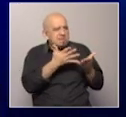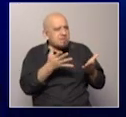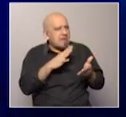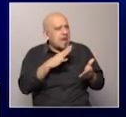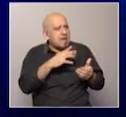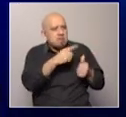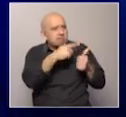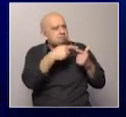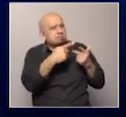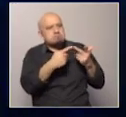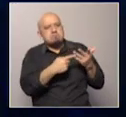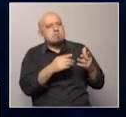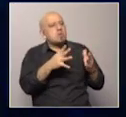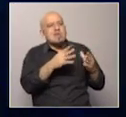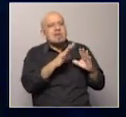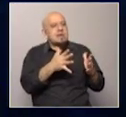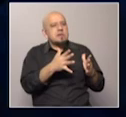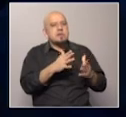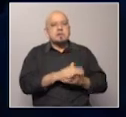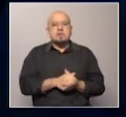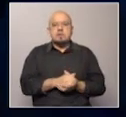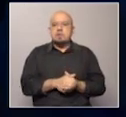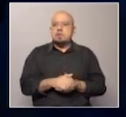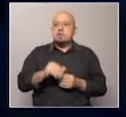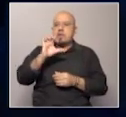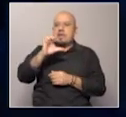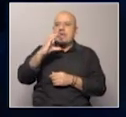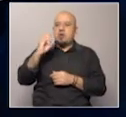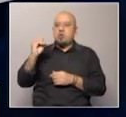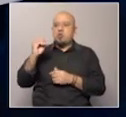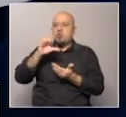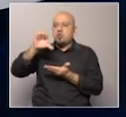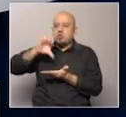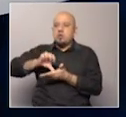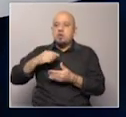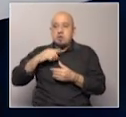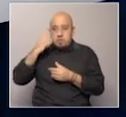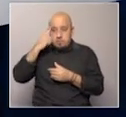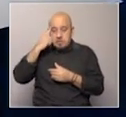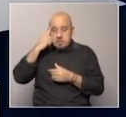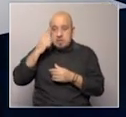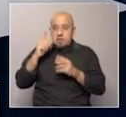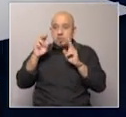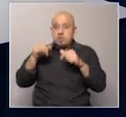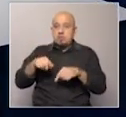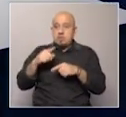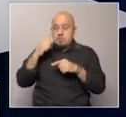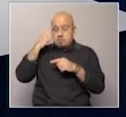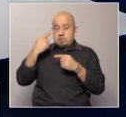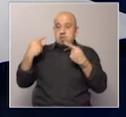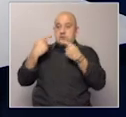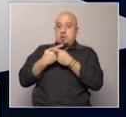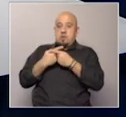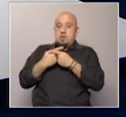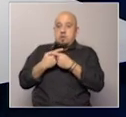estimular en ese eje te das cuenta que desconocida es un trabajo que mucha gente piensa que es un concepto contradictorio no que no